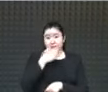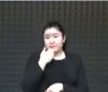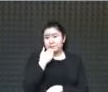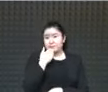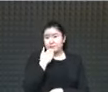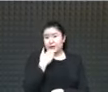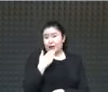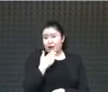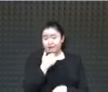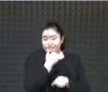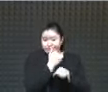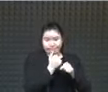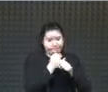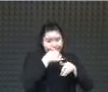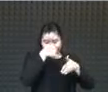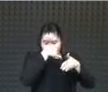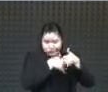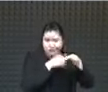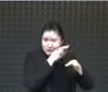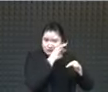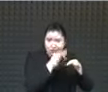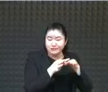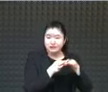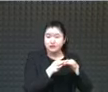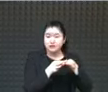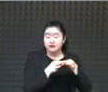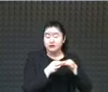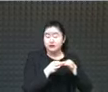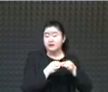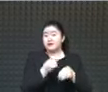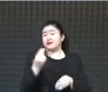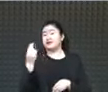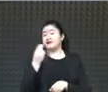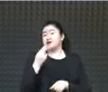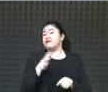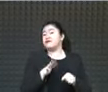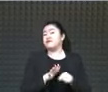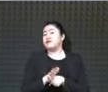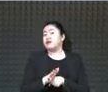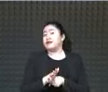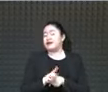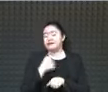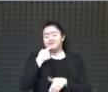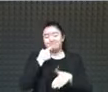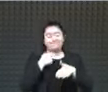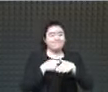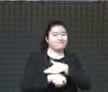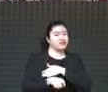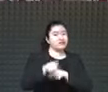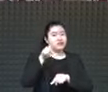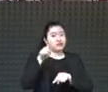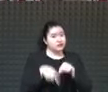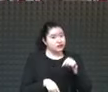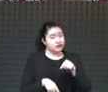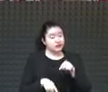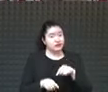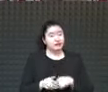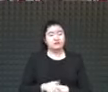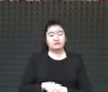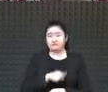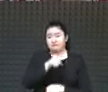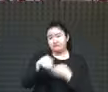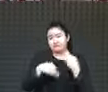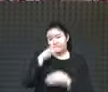aquí el asunto es que se acabe la corrupción. Yo creo que todo el mundo está de acuerdo con eso. ¿Confía en que así se desafuere